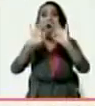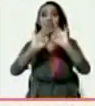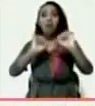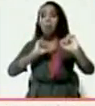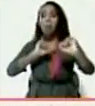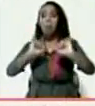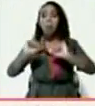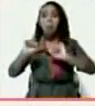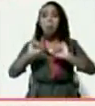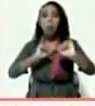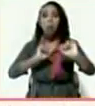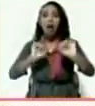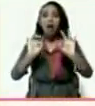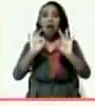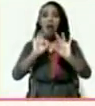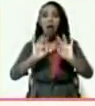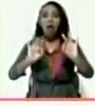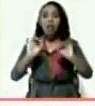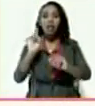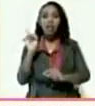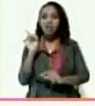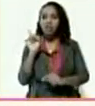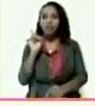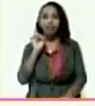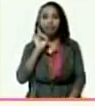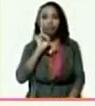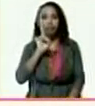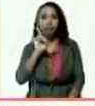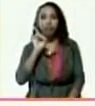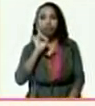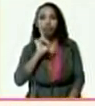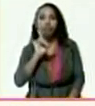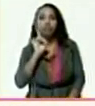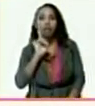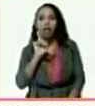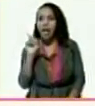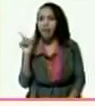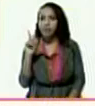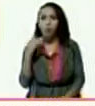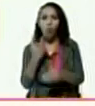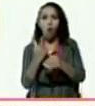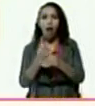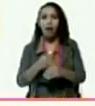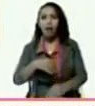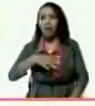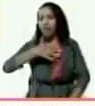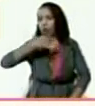mueve. Qué mentiroso. Bradán es vergüenza de la forma